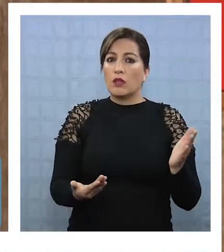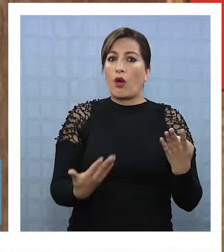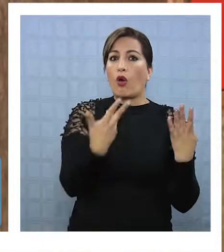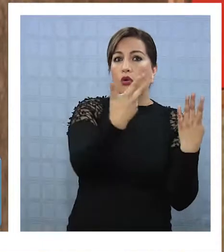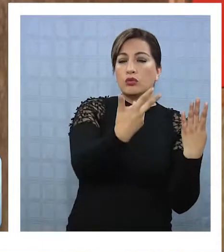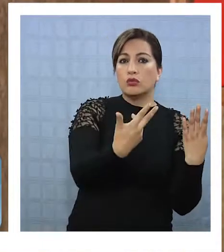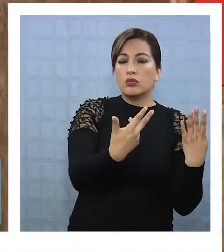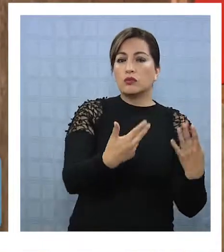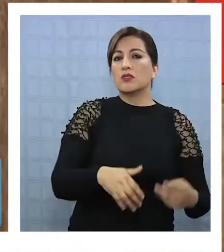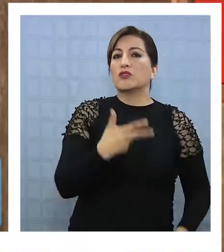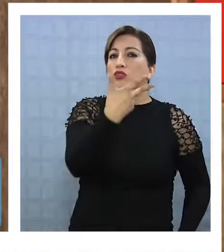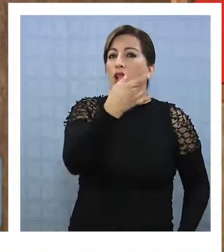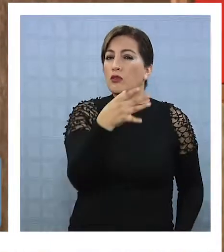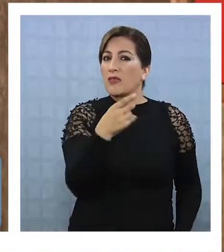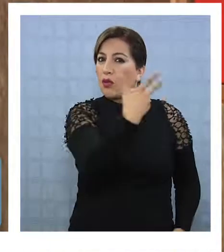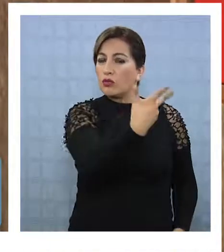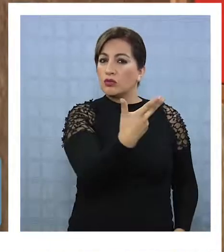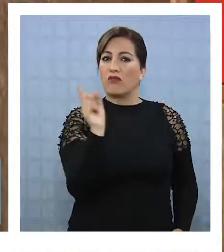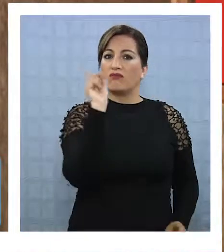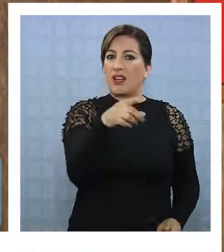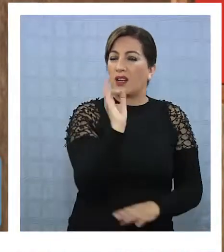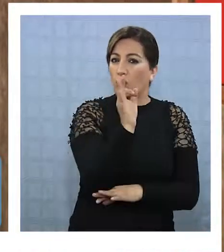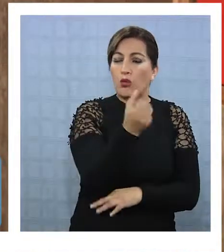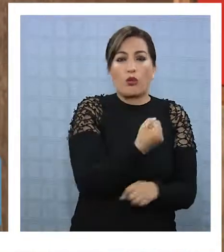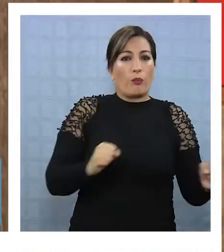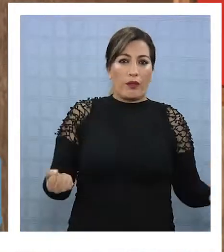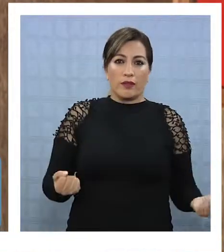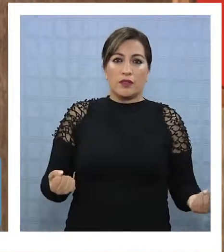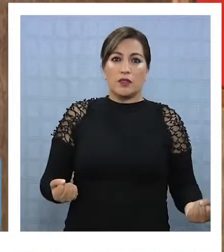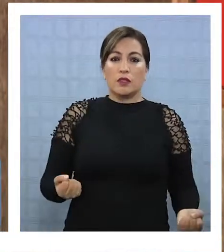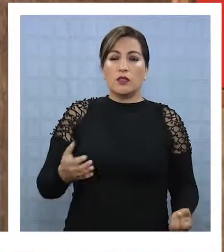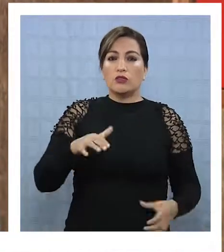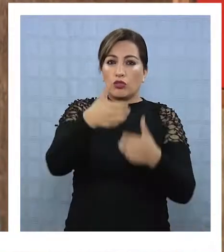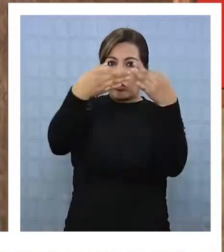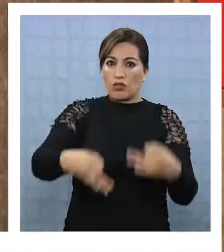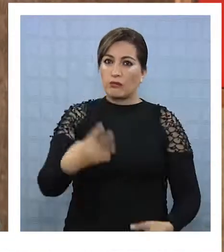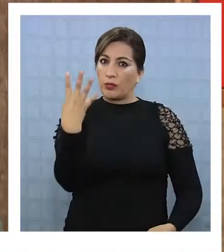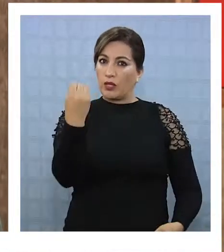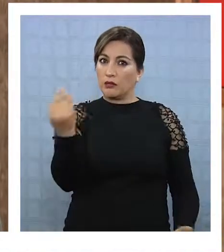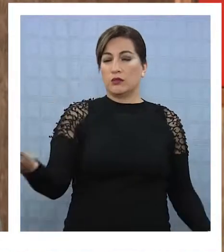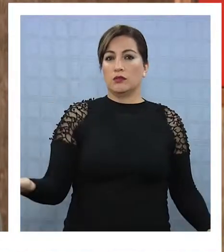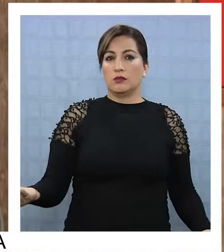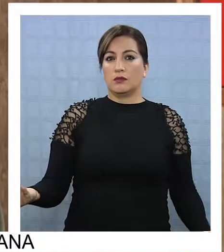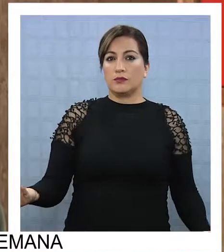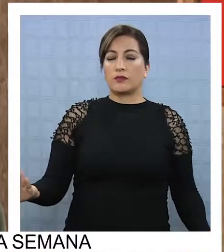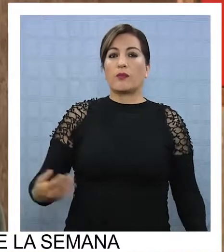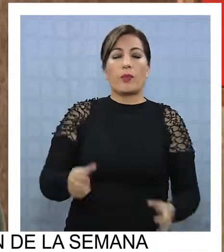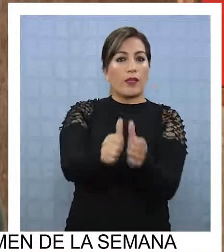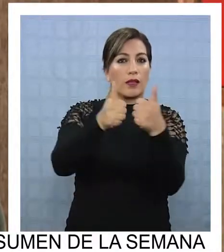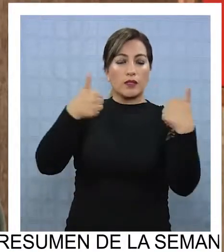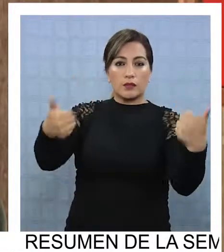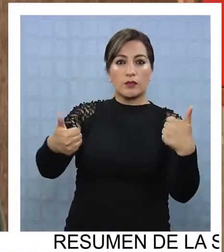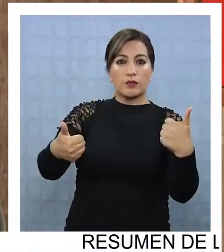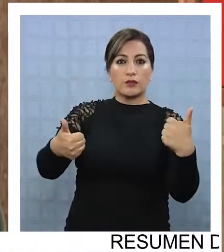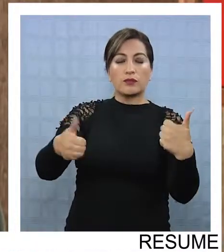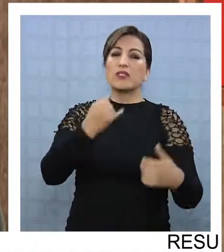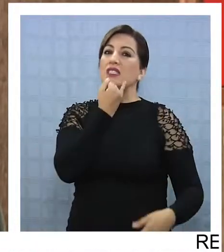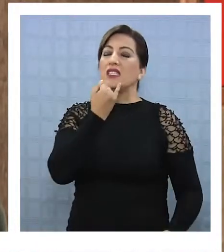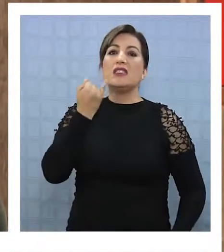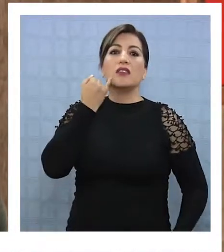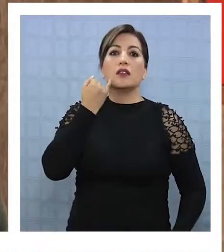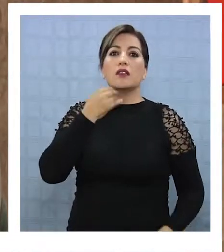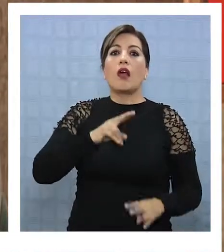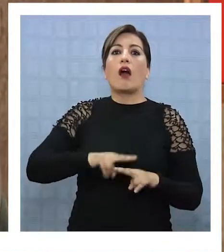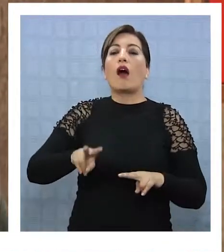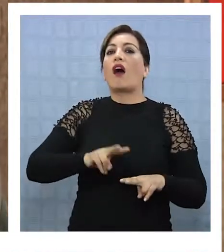8 de 14. Y no podemos, planificando con la debida antelación todas las sesiones de comisiones y de pleno, que la autoridad, en este